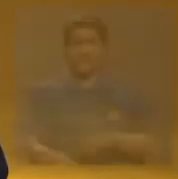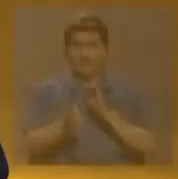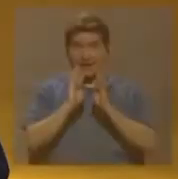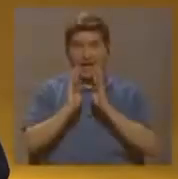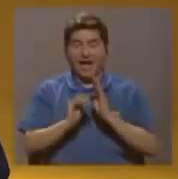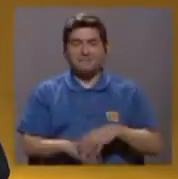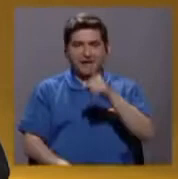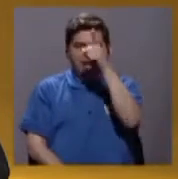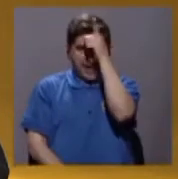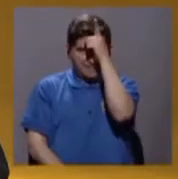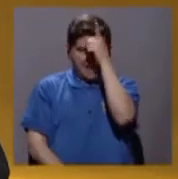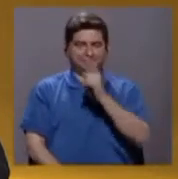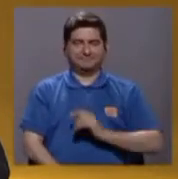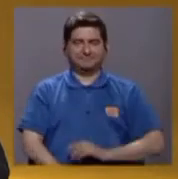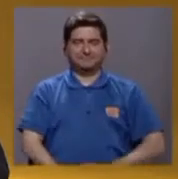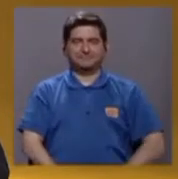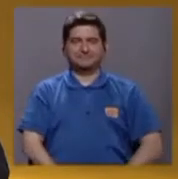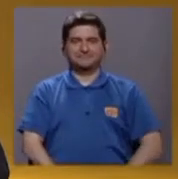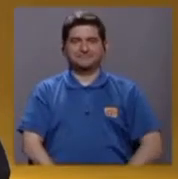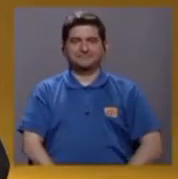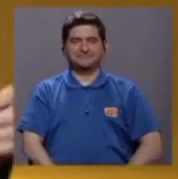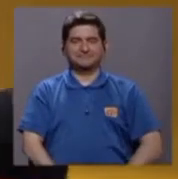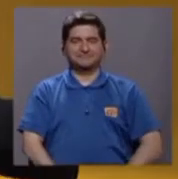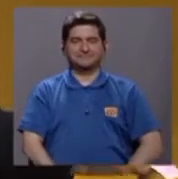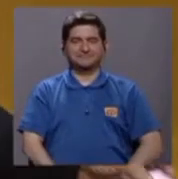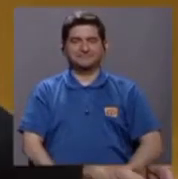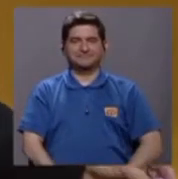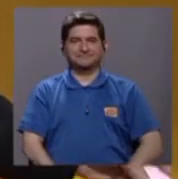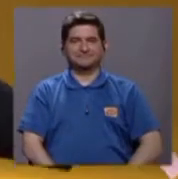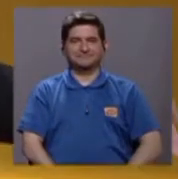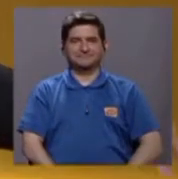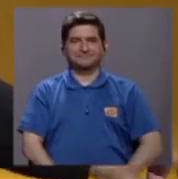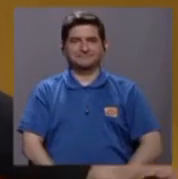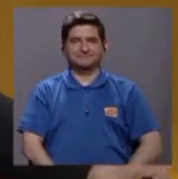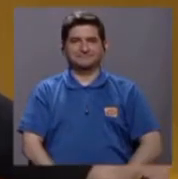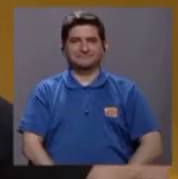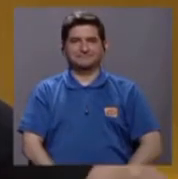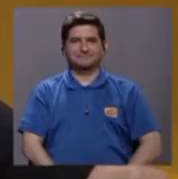Ale Mencher Berger Brude,